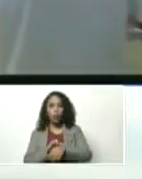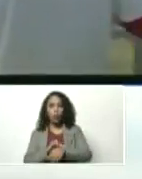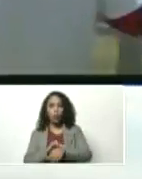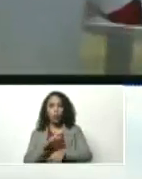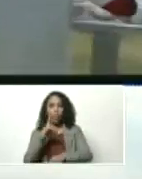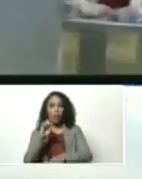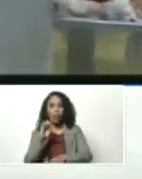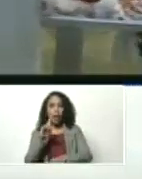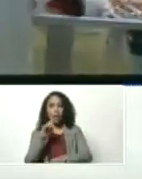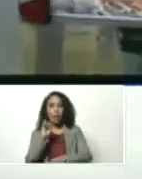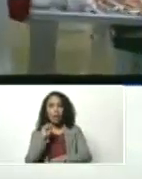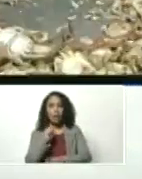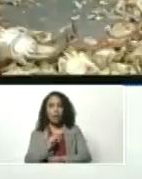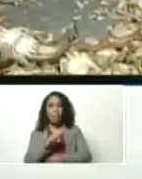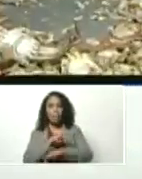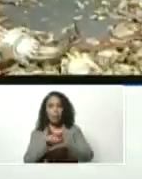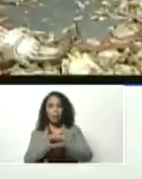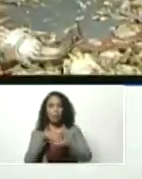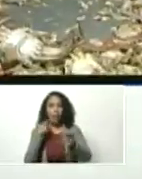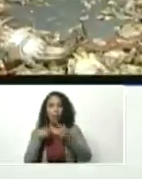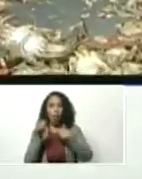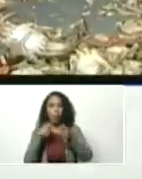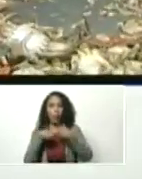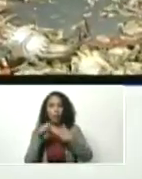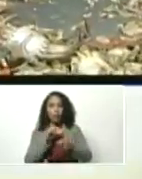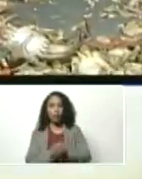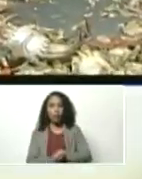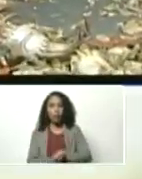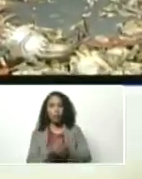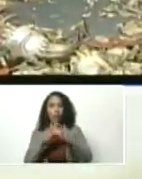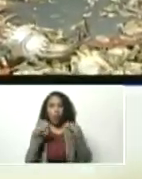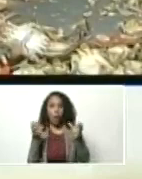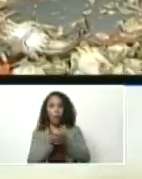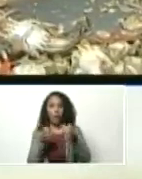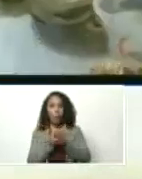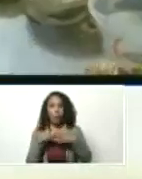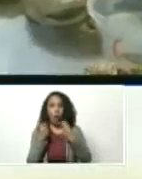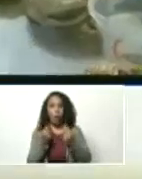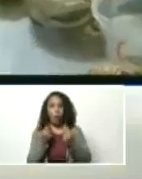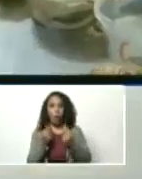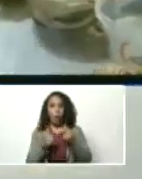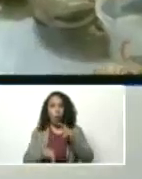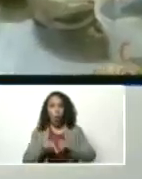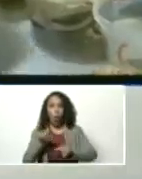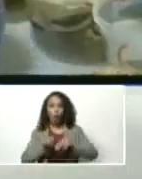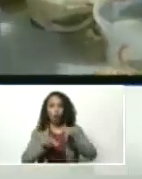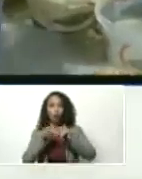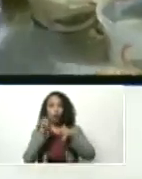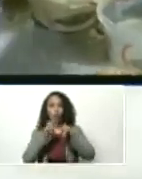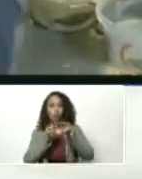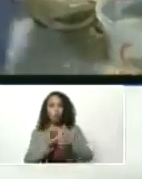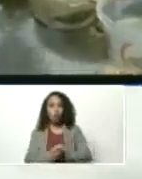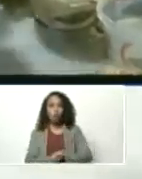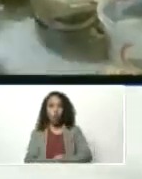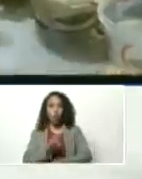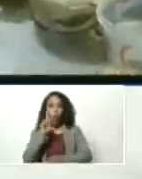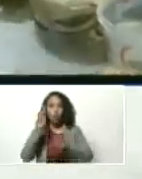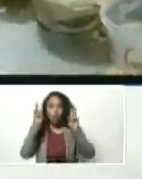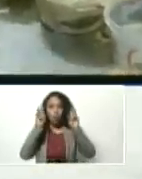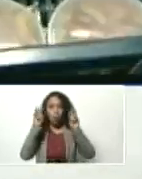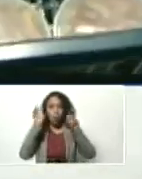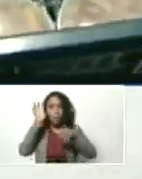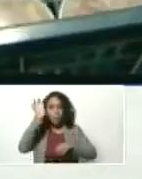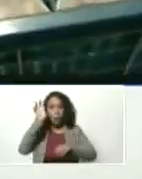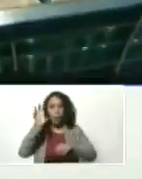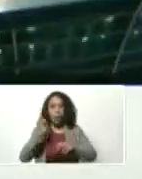Delis Álvarez, ministra de Comercio, y a todo el equipo económico, construir un nuevo mapa